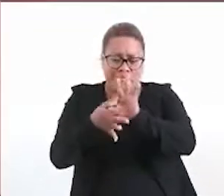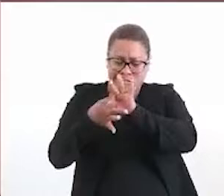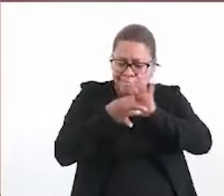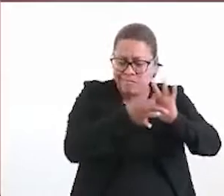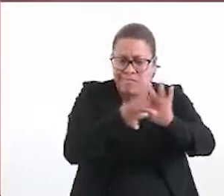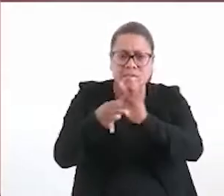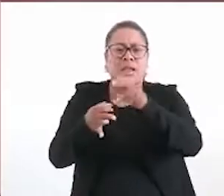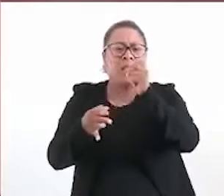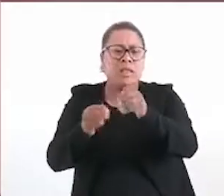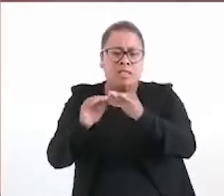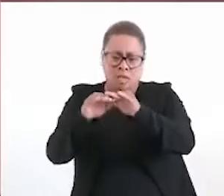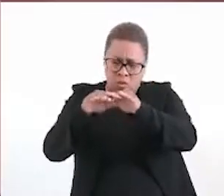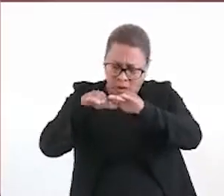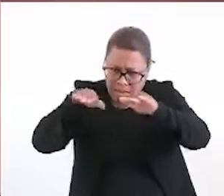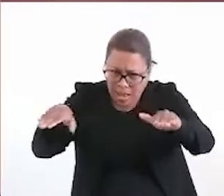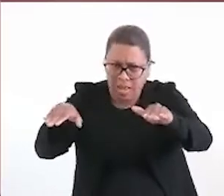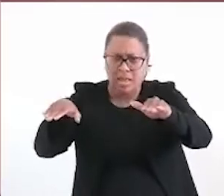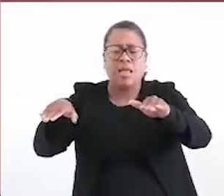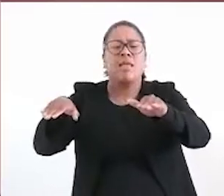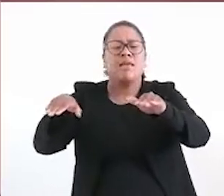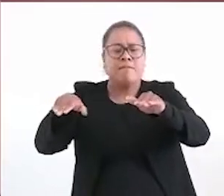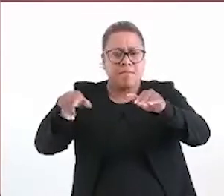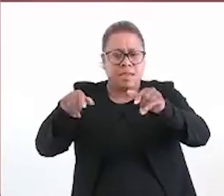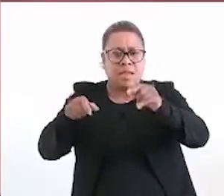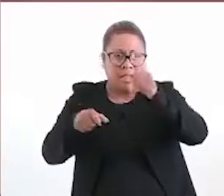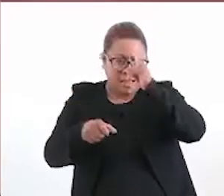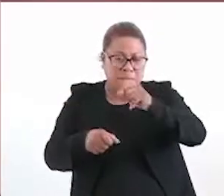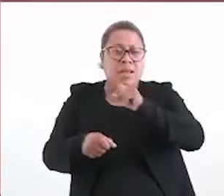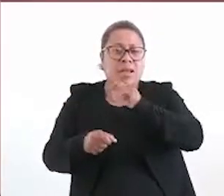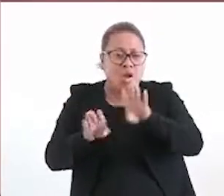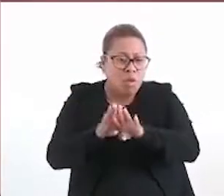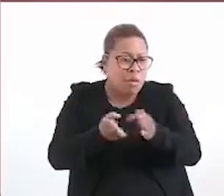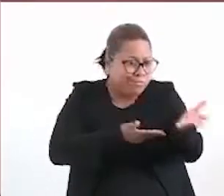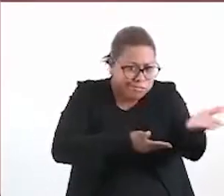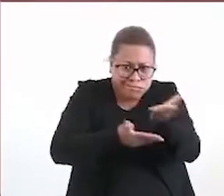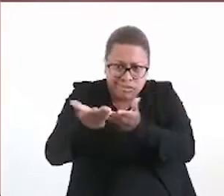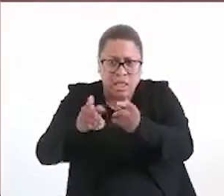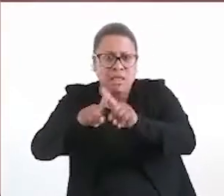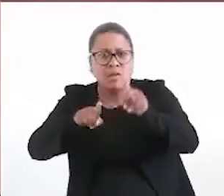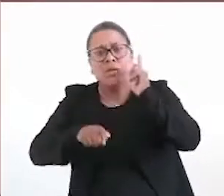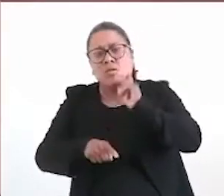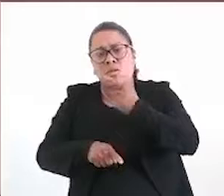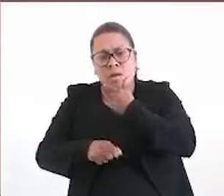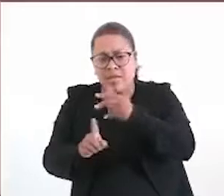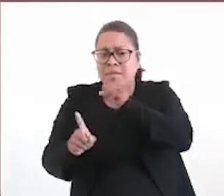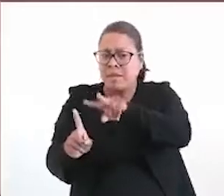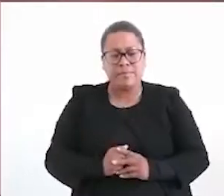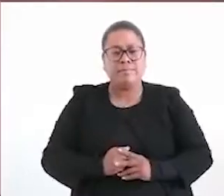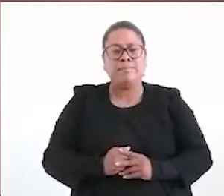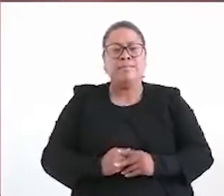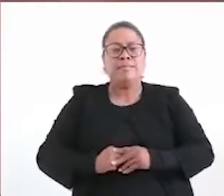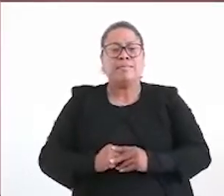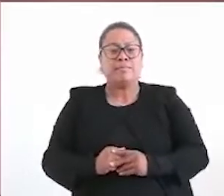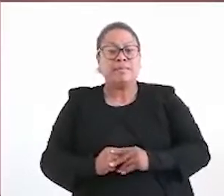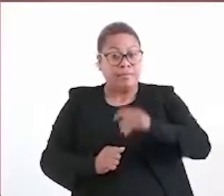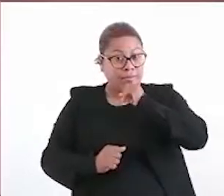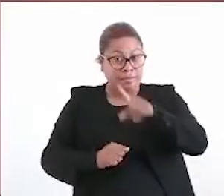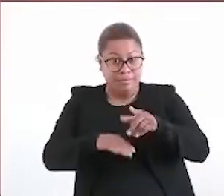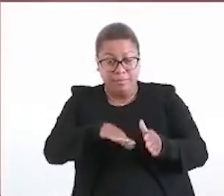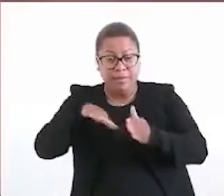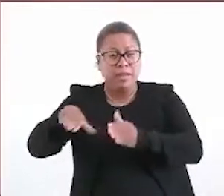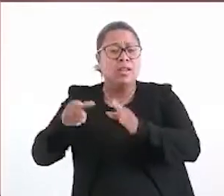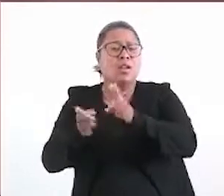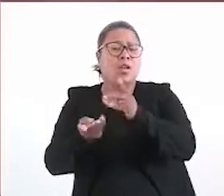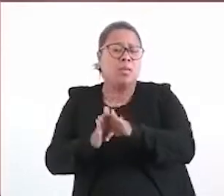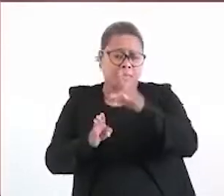transversales los principios de igualdad, de paridad, de alternancia de género y perspectiva de género. Por otro lado,